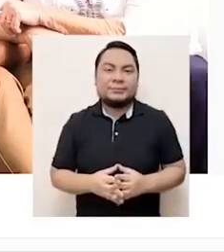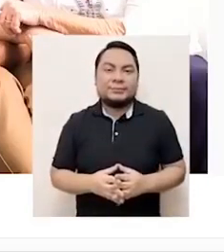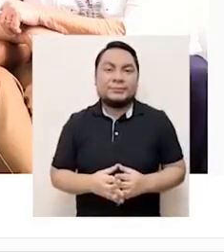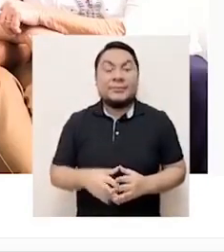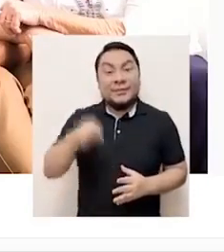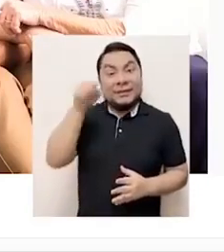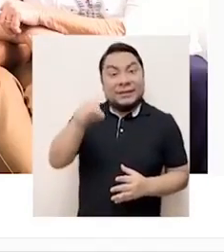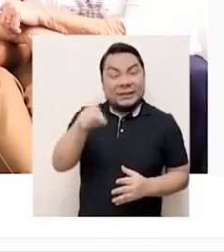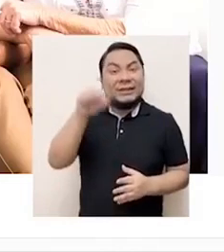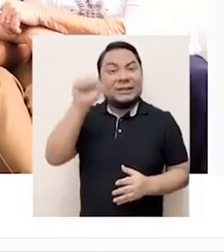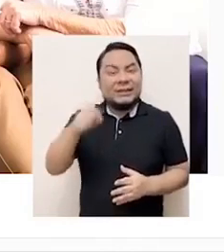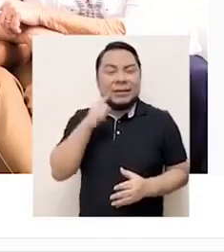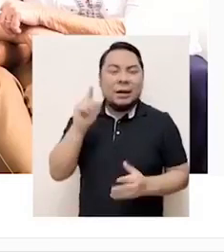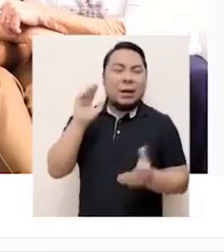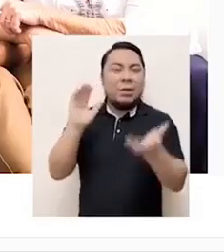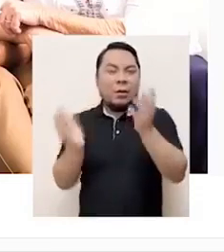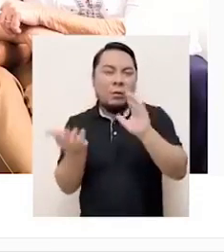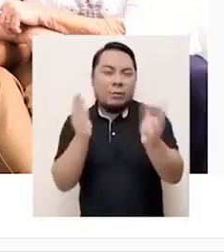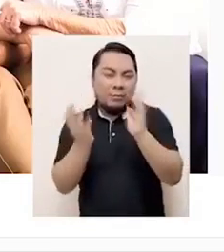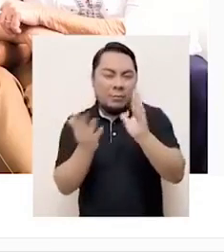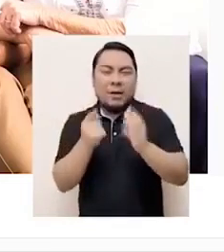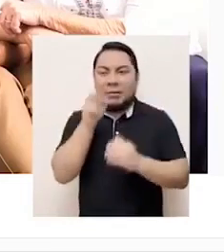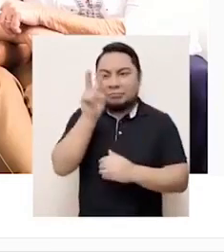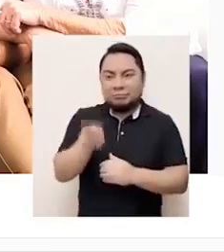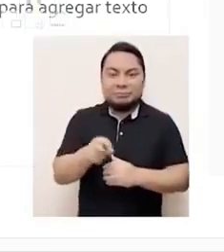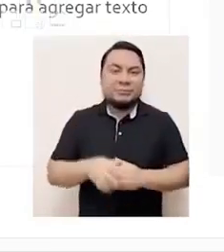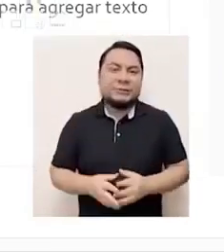en este caso será comparación